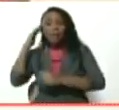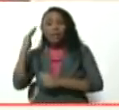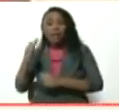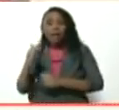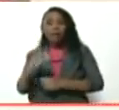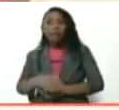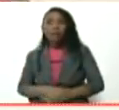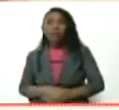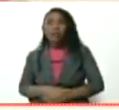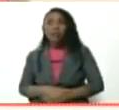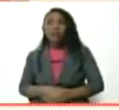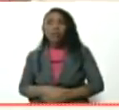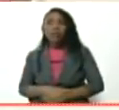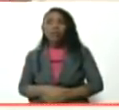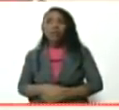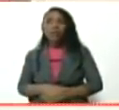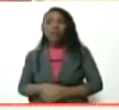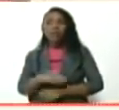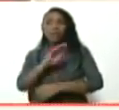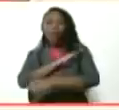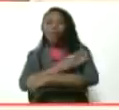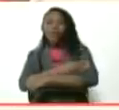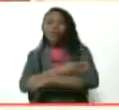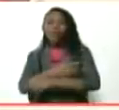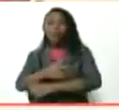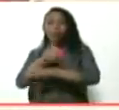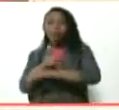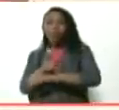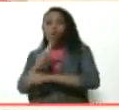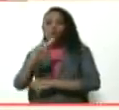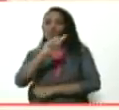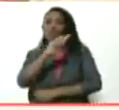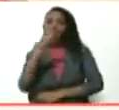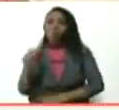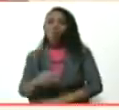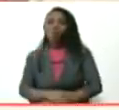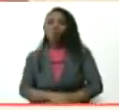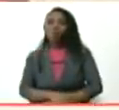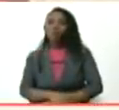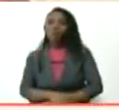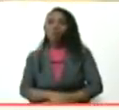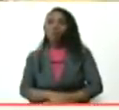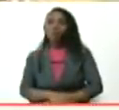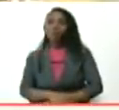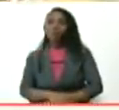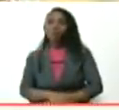norteamericana. Y la Fuerza Armada le dijeron no.